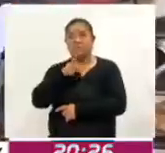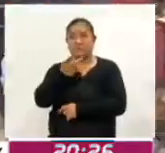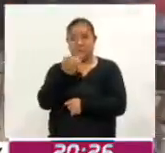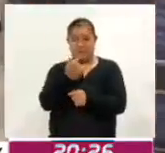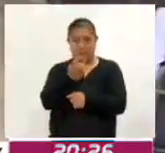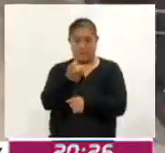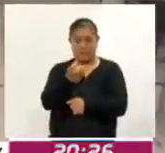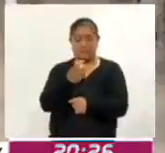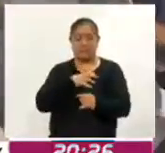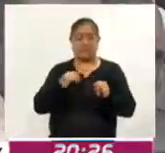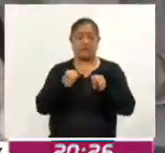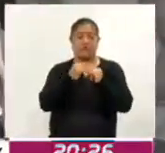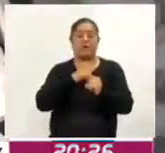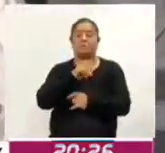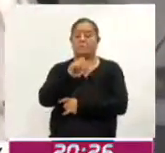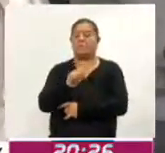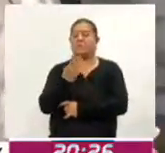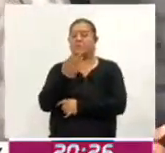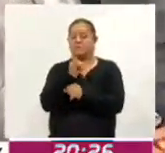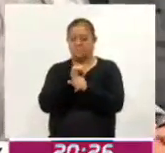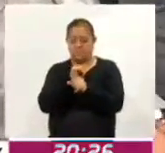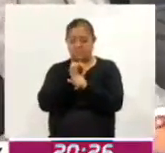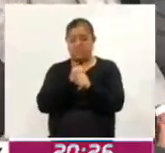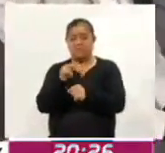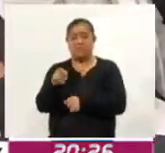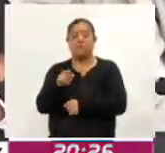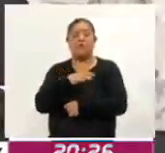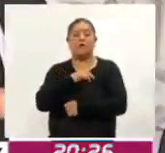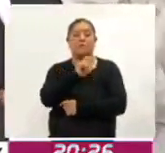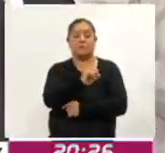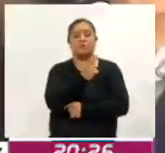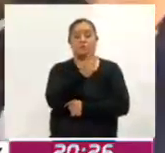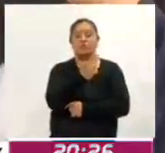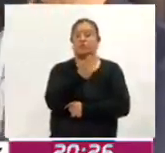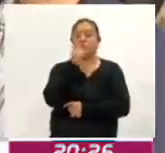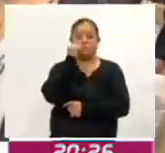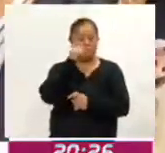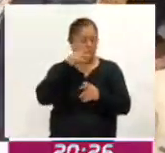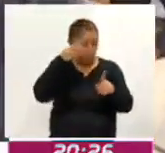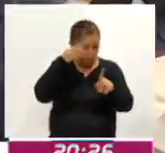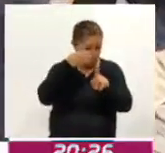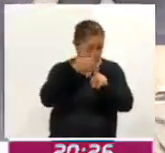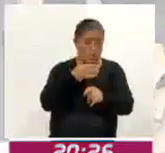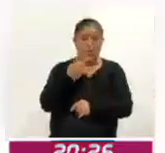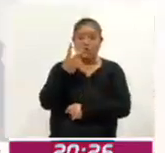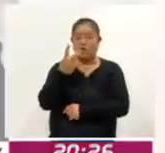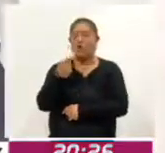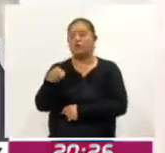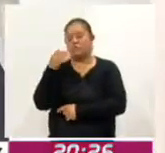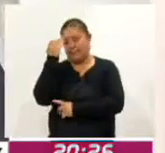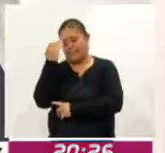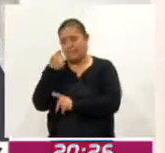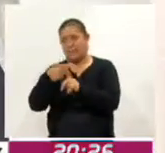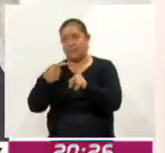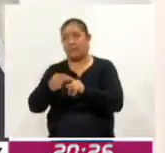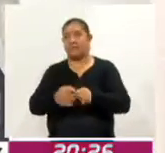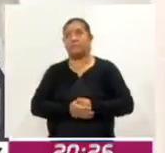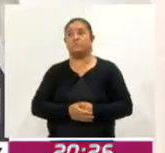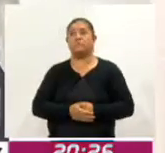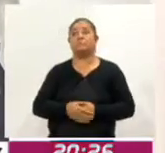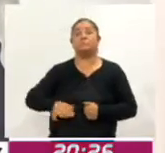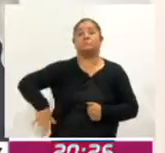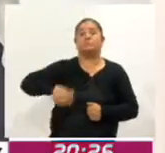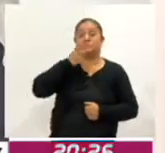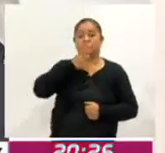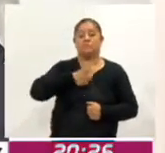actualmente cuenta con 23 investigadores, de los cuales 21 son de tiempo completo y 2 de medio tiempo. Como ya se dijo, 25 de